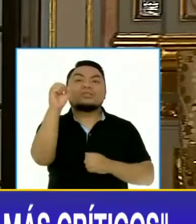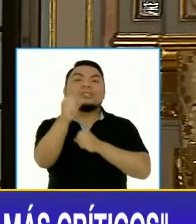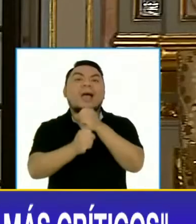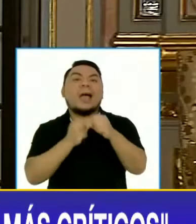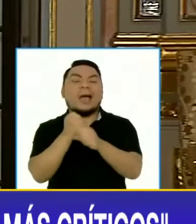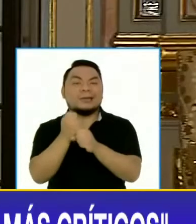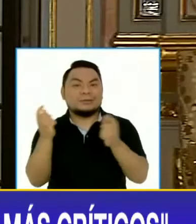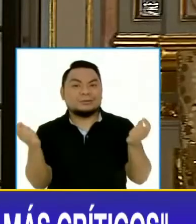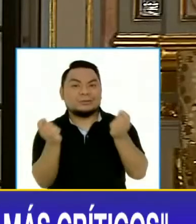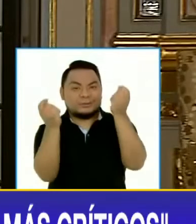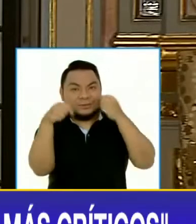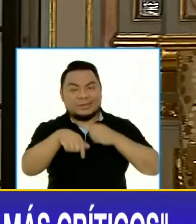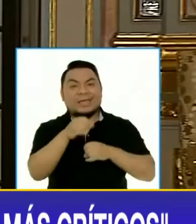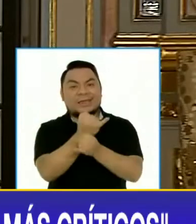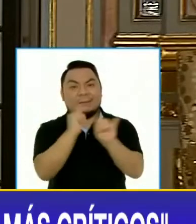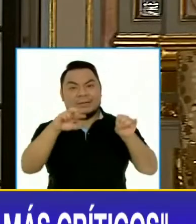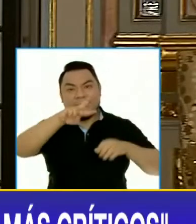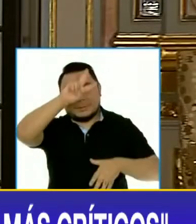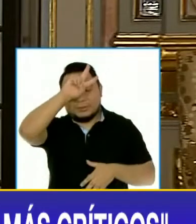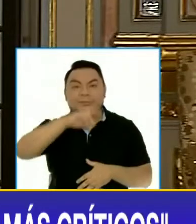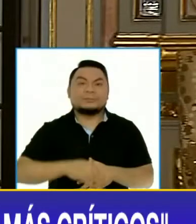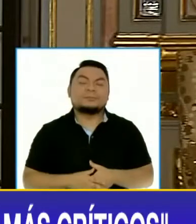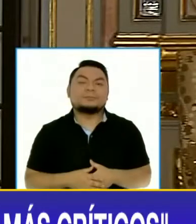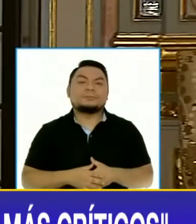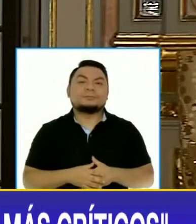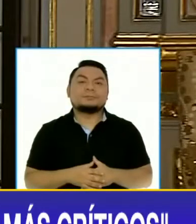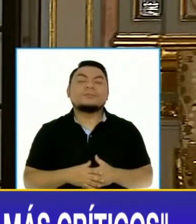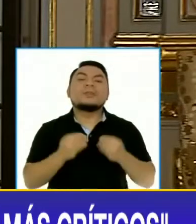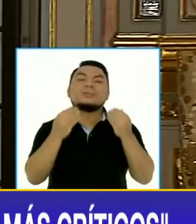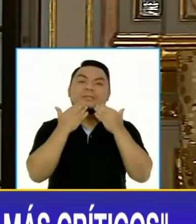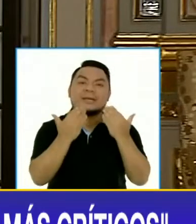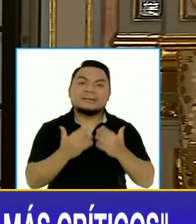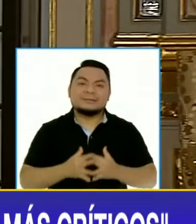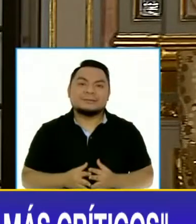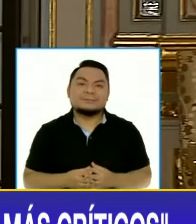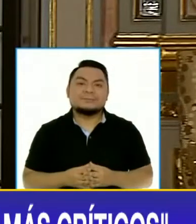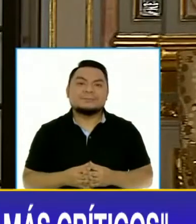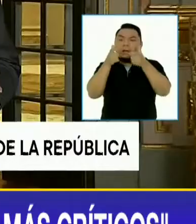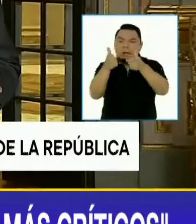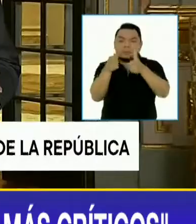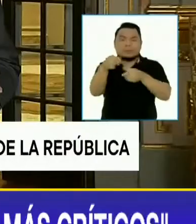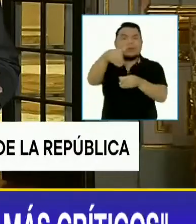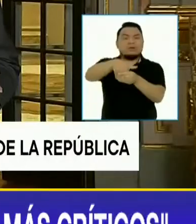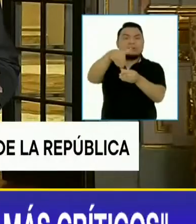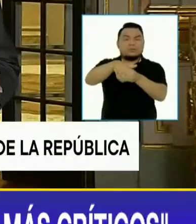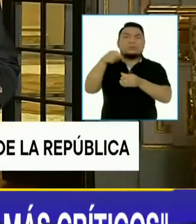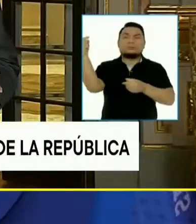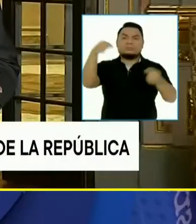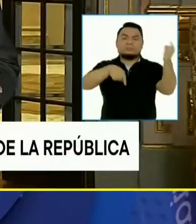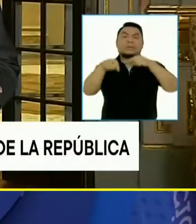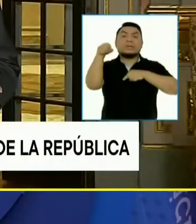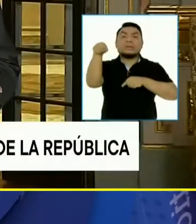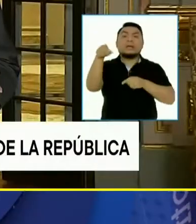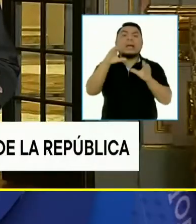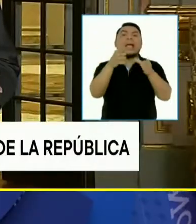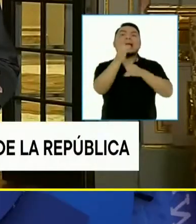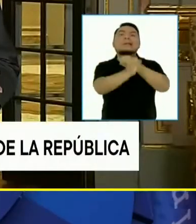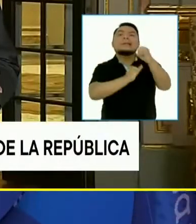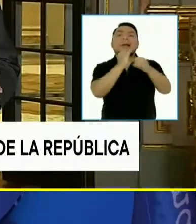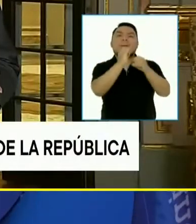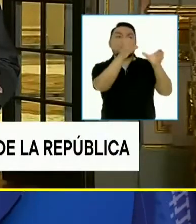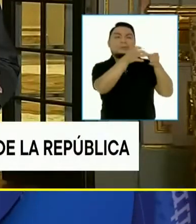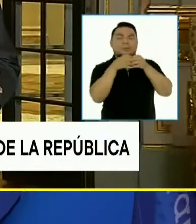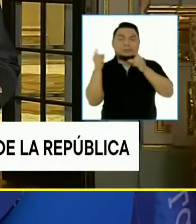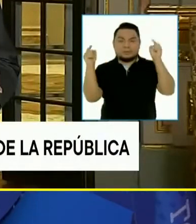bicentenario de nuestra independencia. Muchas gracias. 5 minutos duró el mensaje a la Nación del